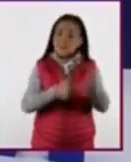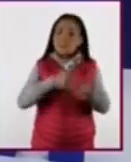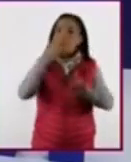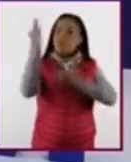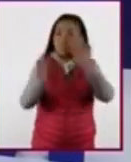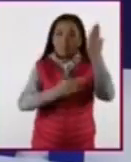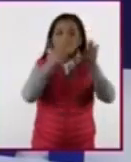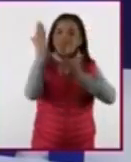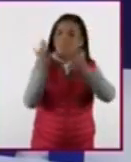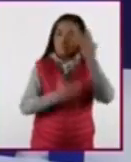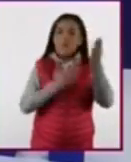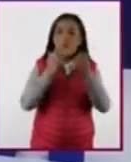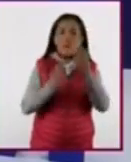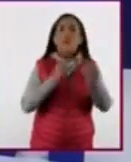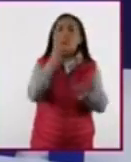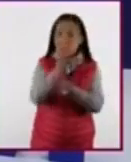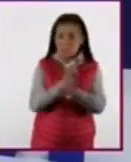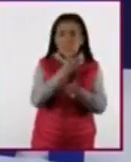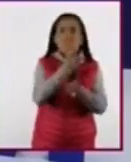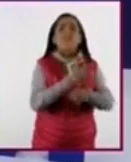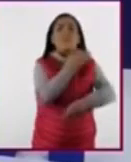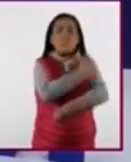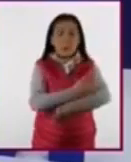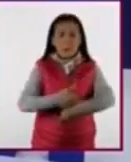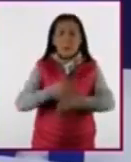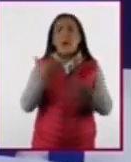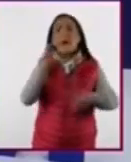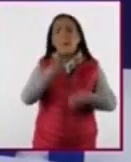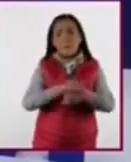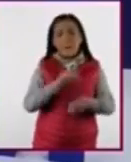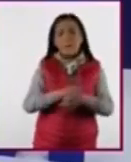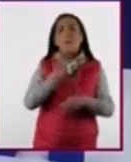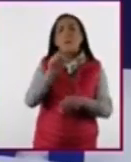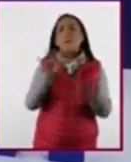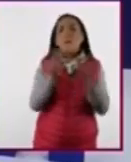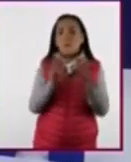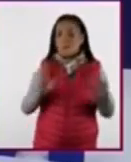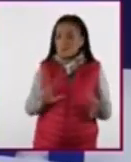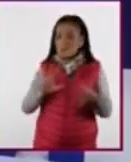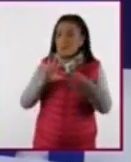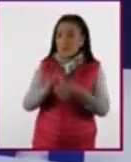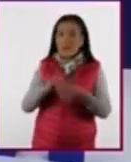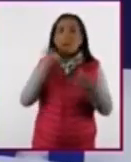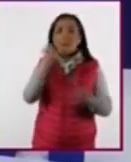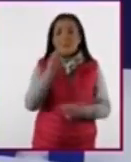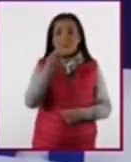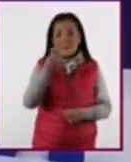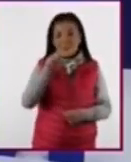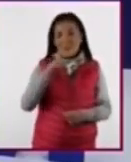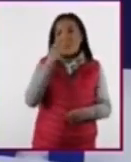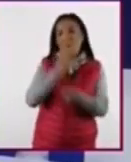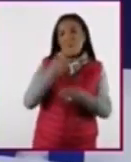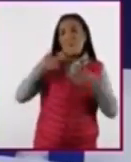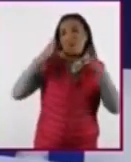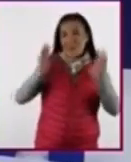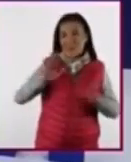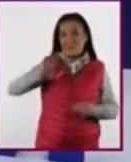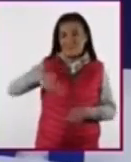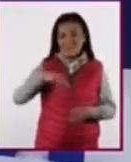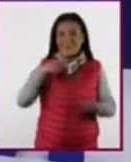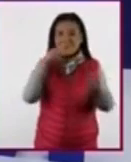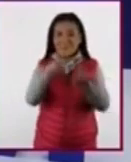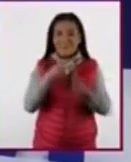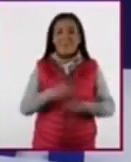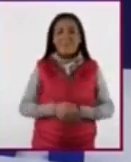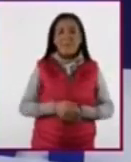su familia o amigos a realizar juntos el reto que les he propuesto. Agradezco la participación